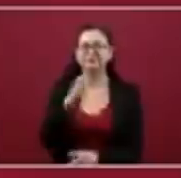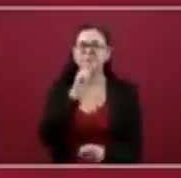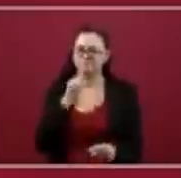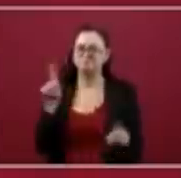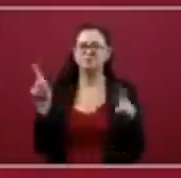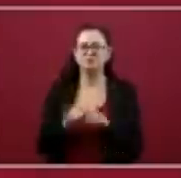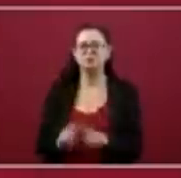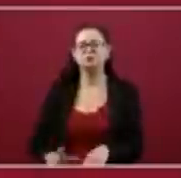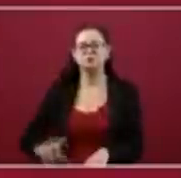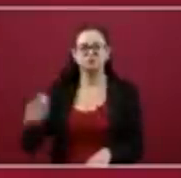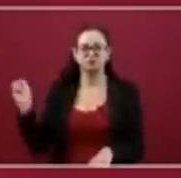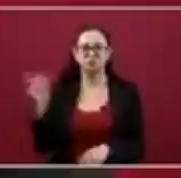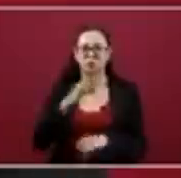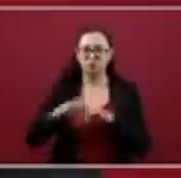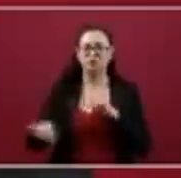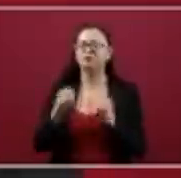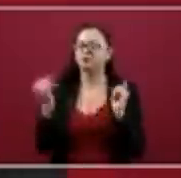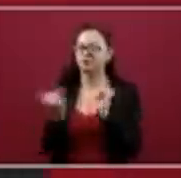cerradores.